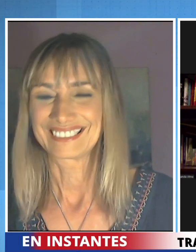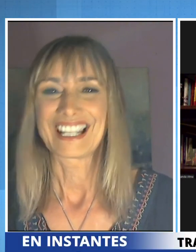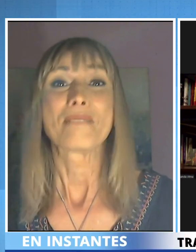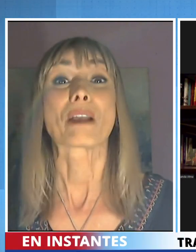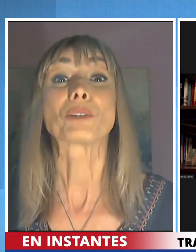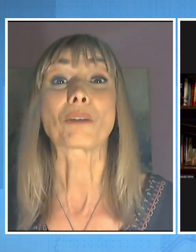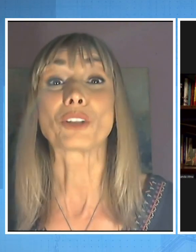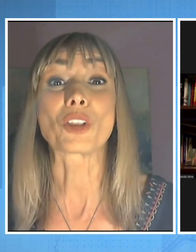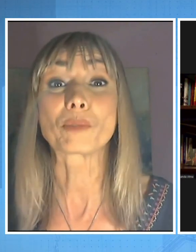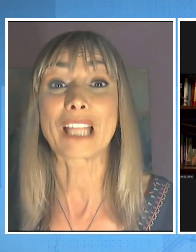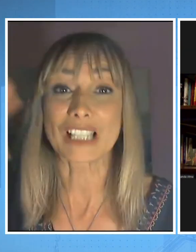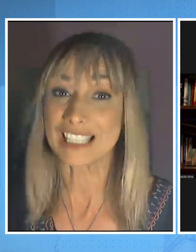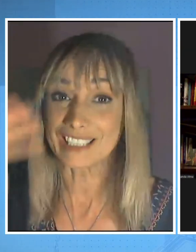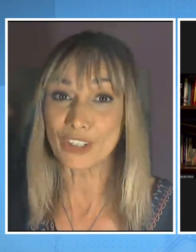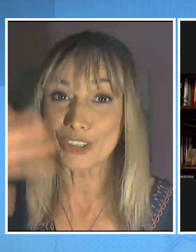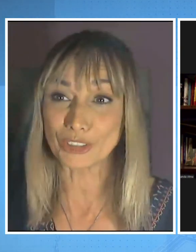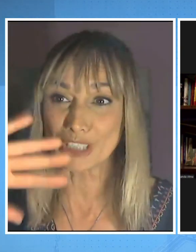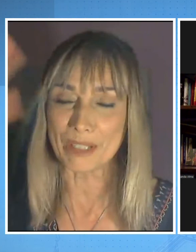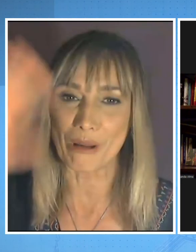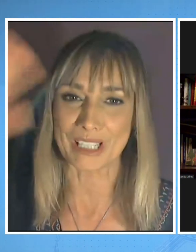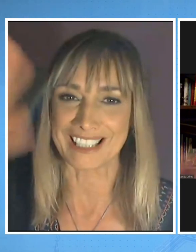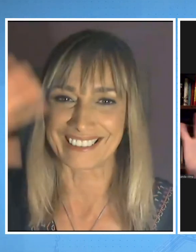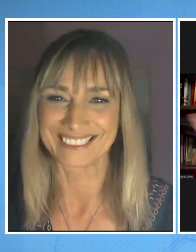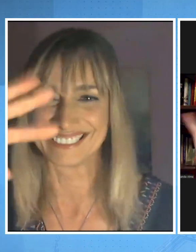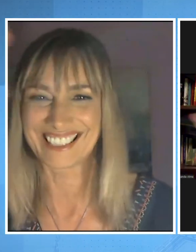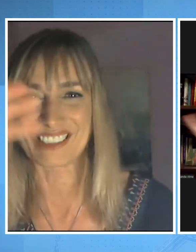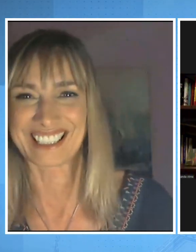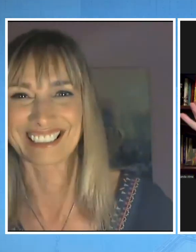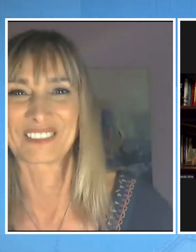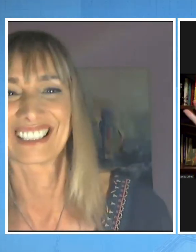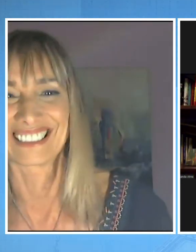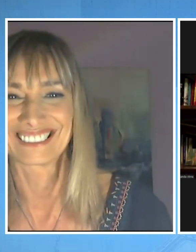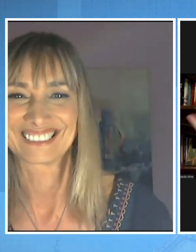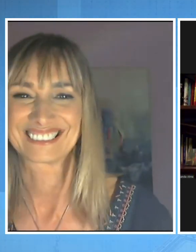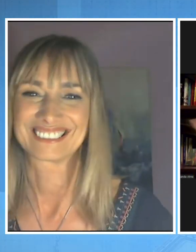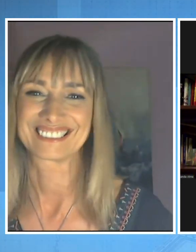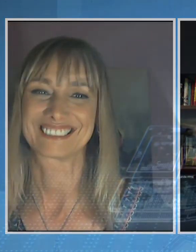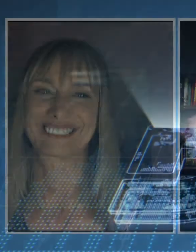la próxima. Me gusta cuando los diputados hacen esto y nosotros también lo vamos a hacer. Chao chicas, hasta mañana.